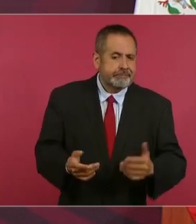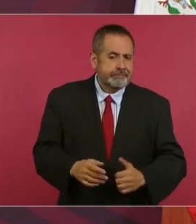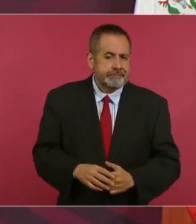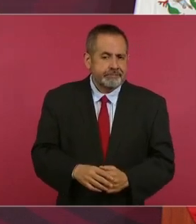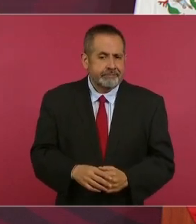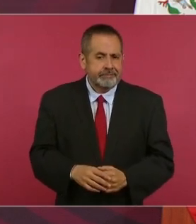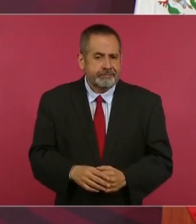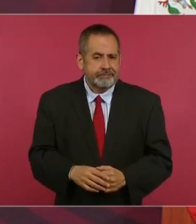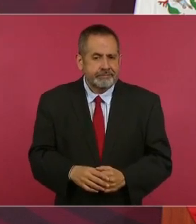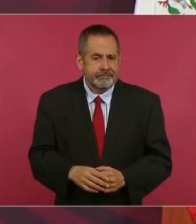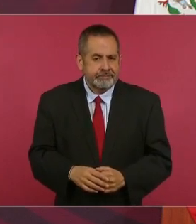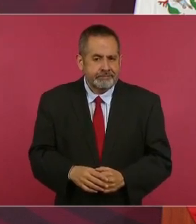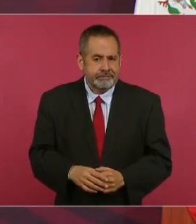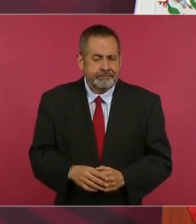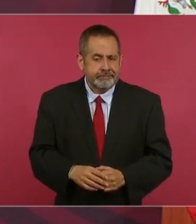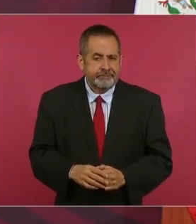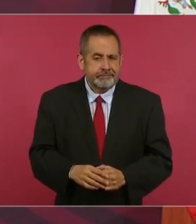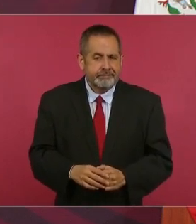pero